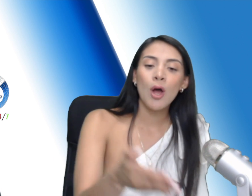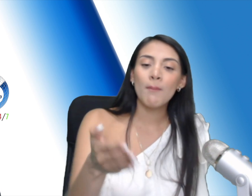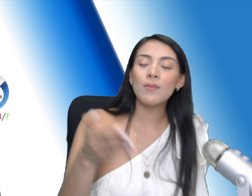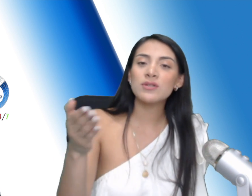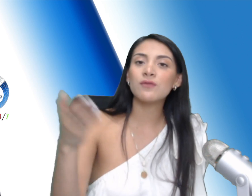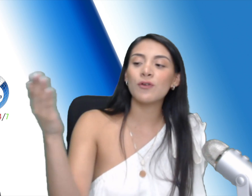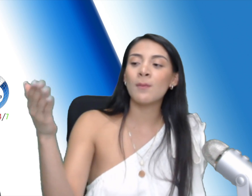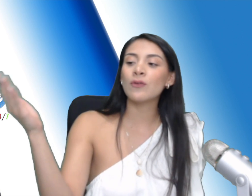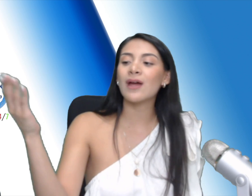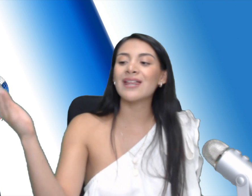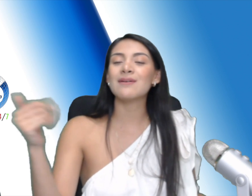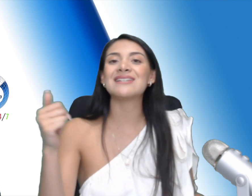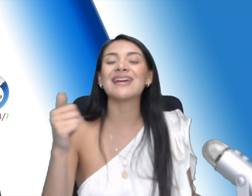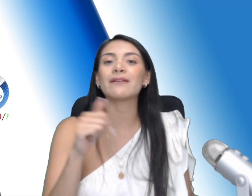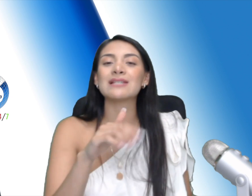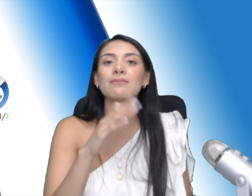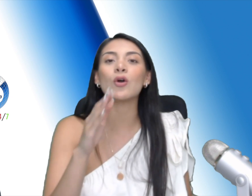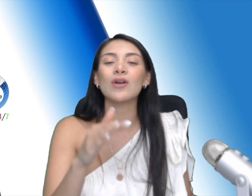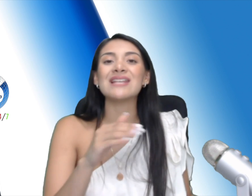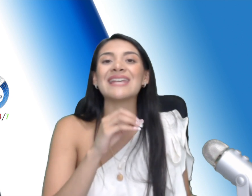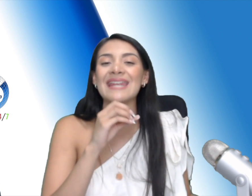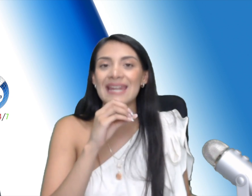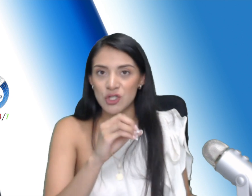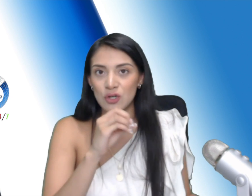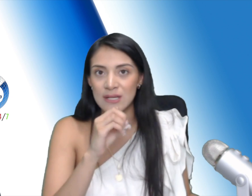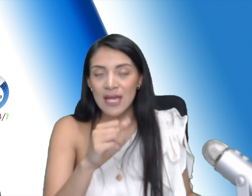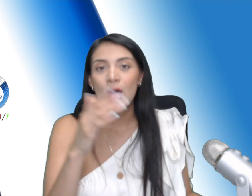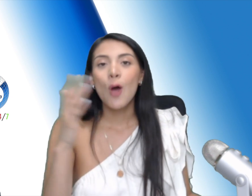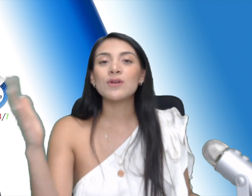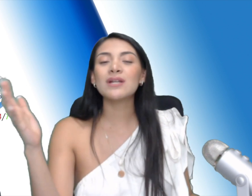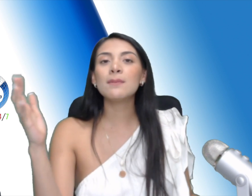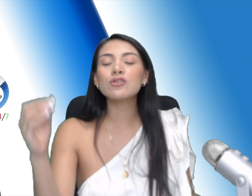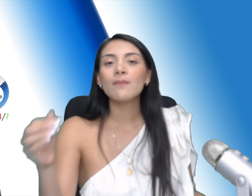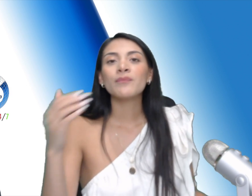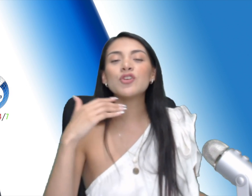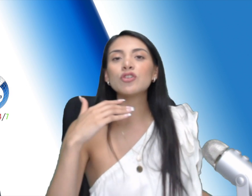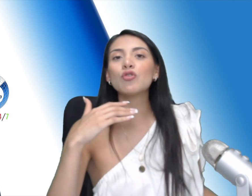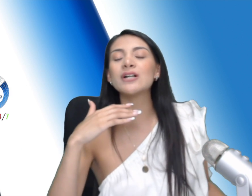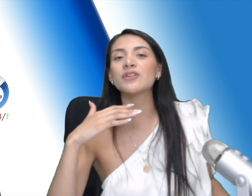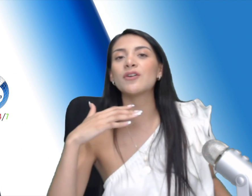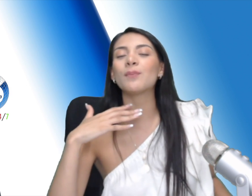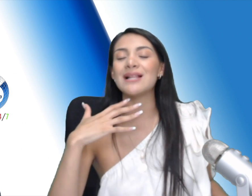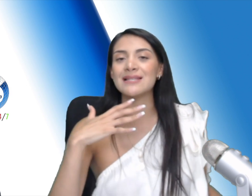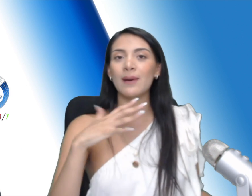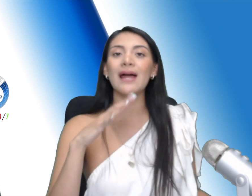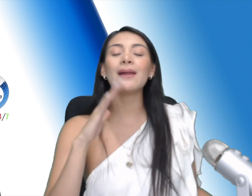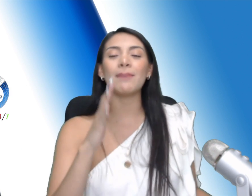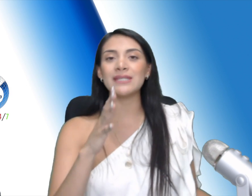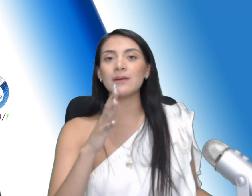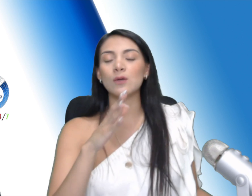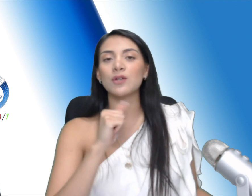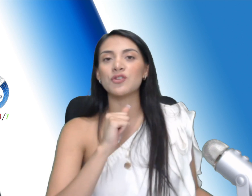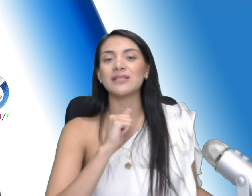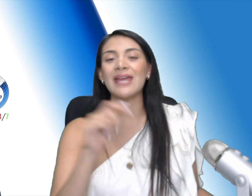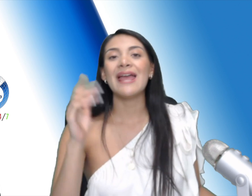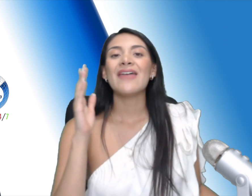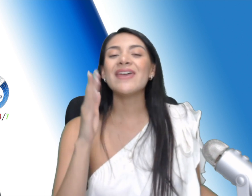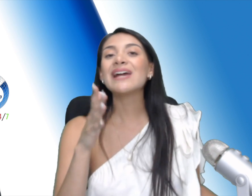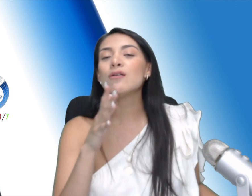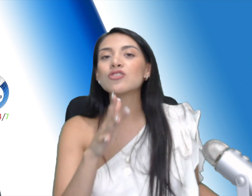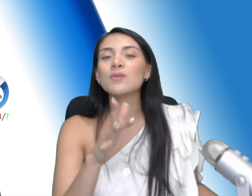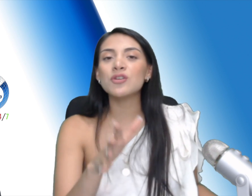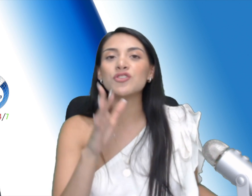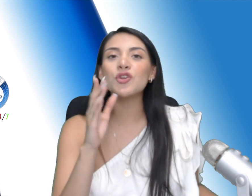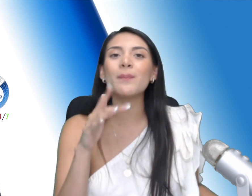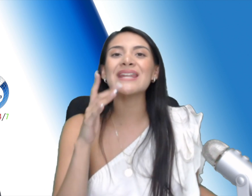como vamos a ir formando cada vez y cada vez mejores generaciones Pues bien amigos yo soy junc para el para patria 247